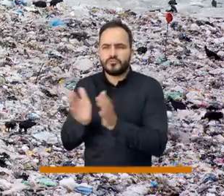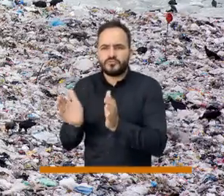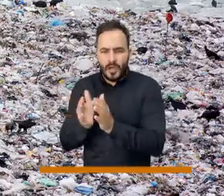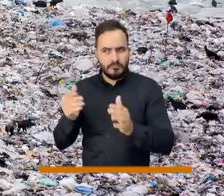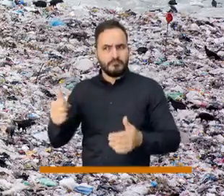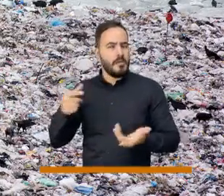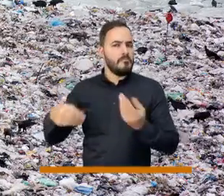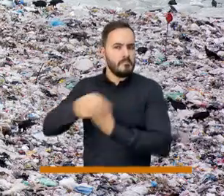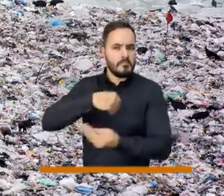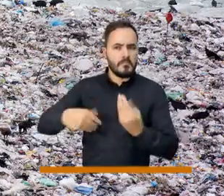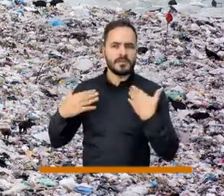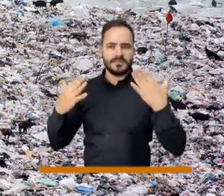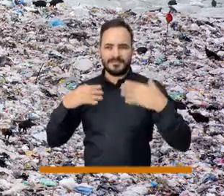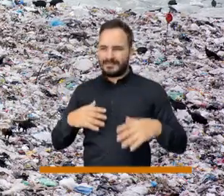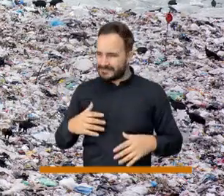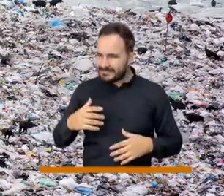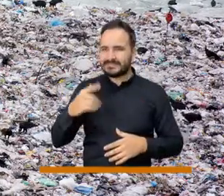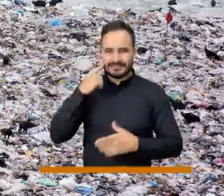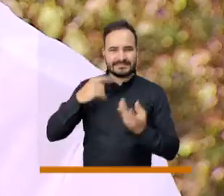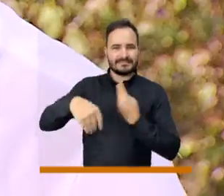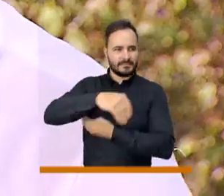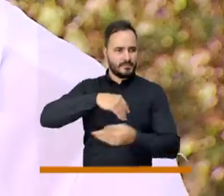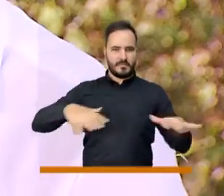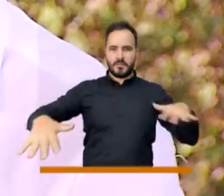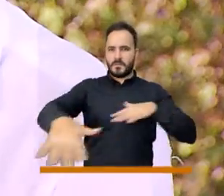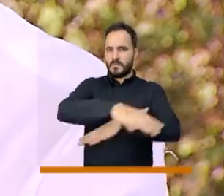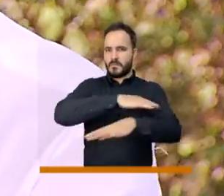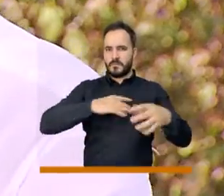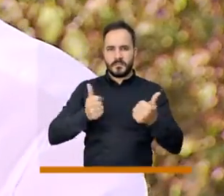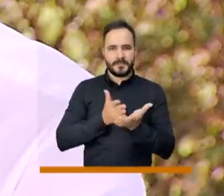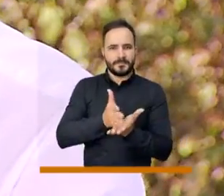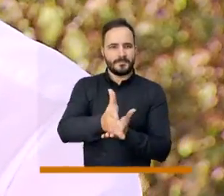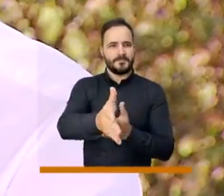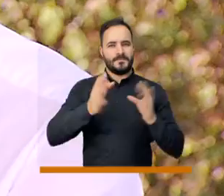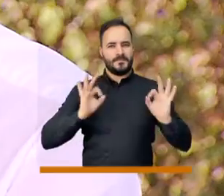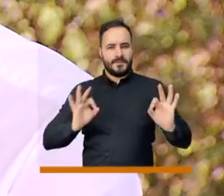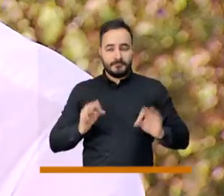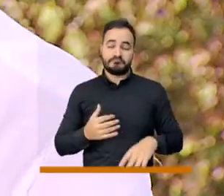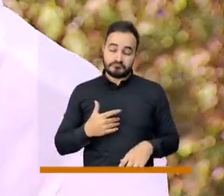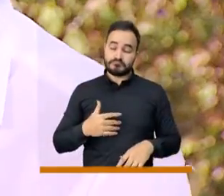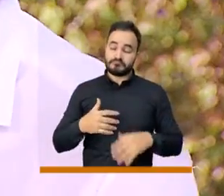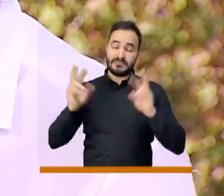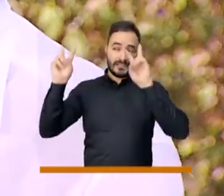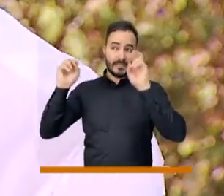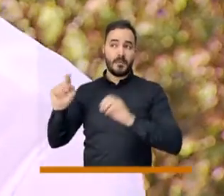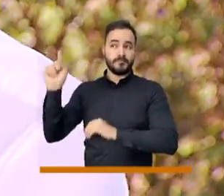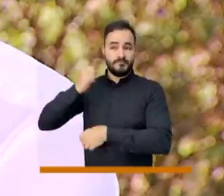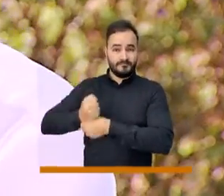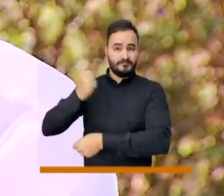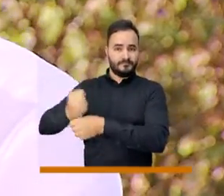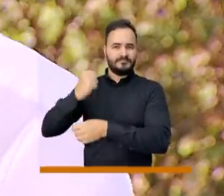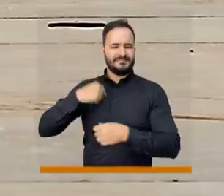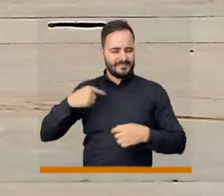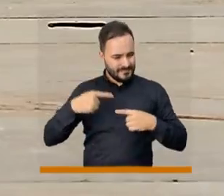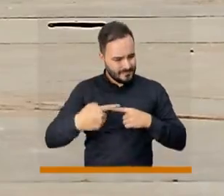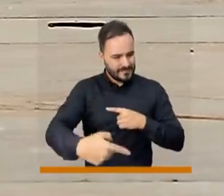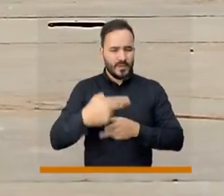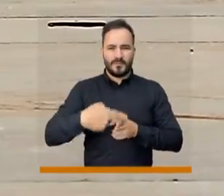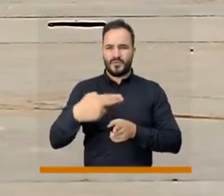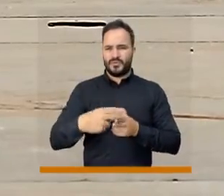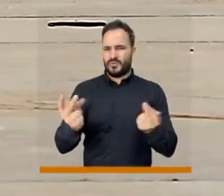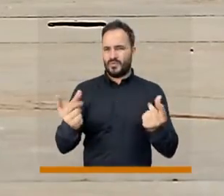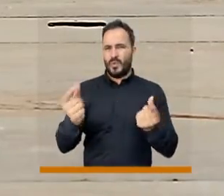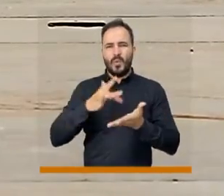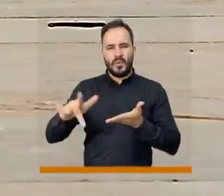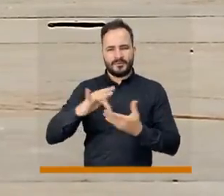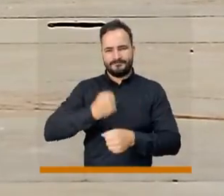trabajando en pro de la sostenibilidad precisamente de aquellas situaciones. Así que ese es uno de los temas cruciales que se ha trabajado y que debe venir para la ciudad en los